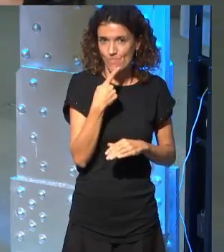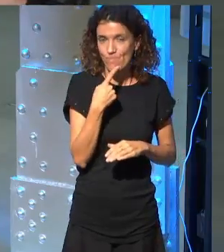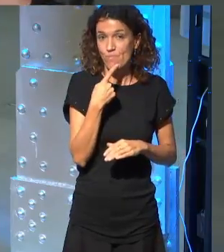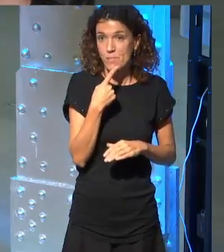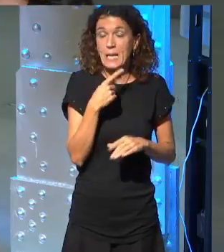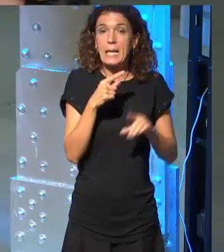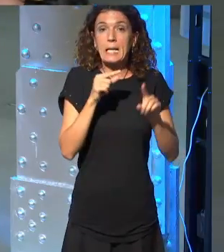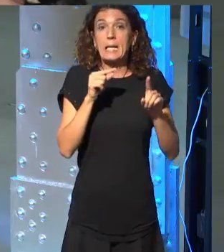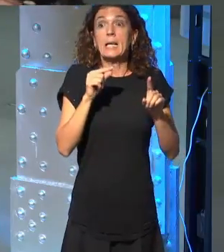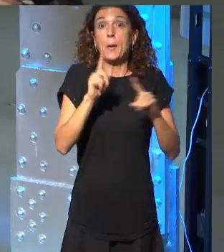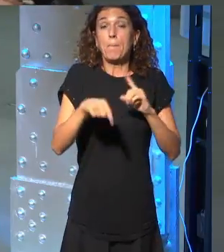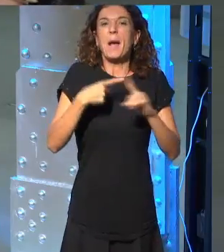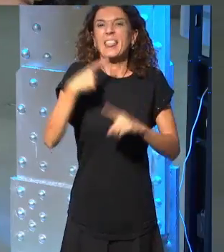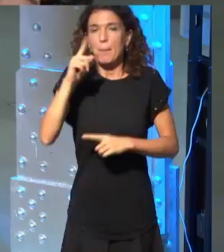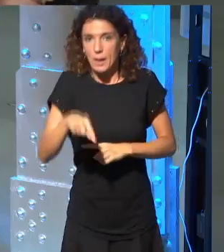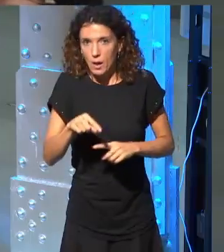Punto seguido.